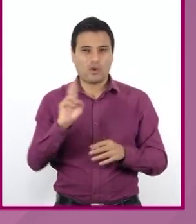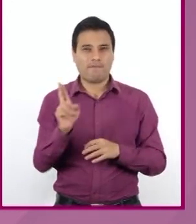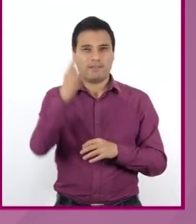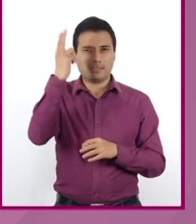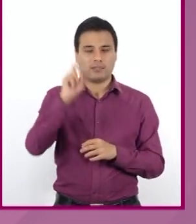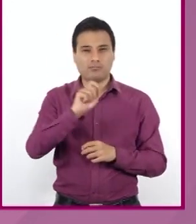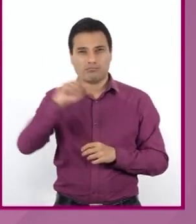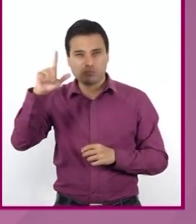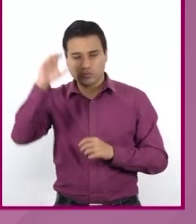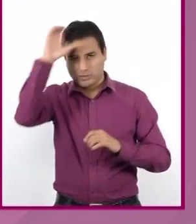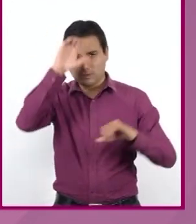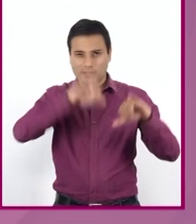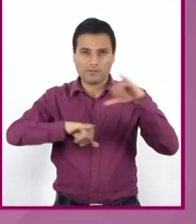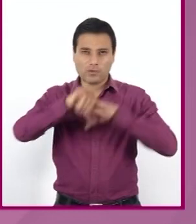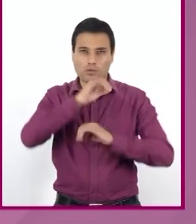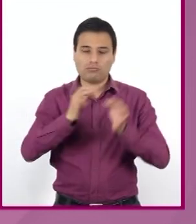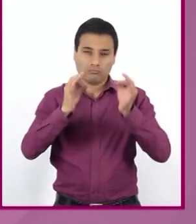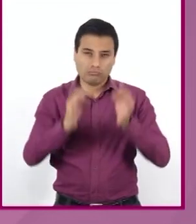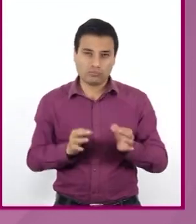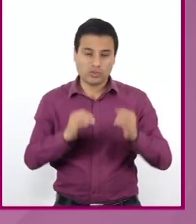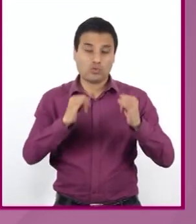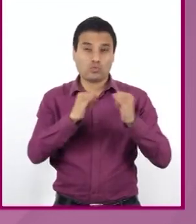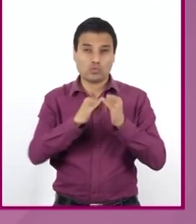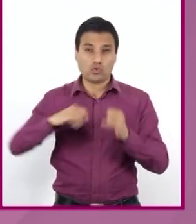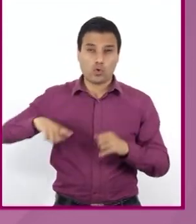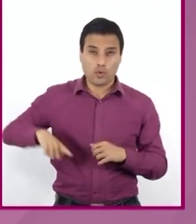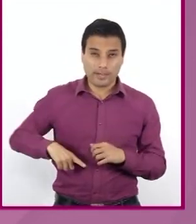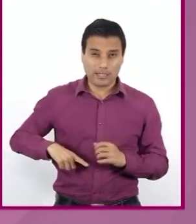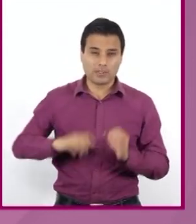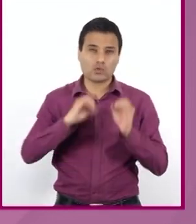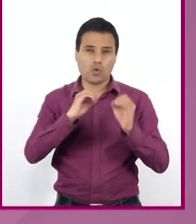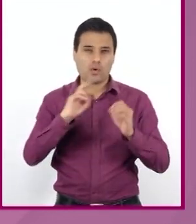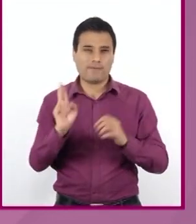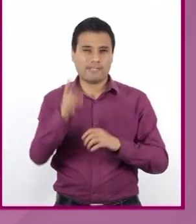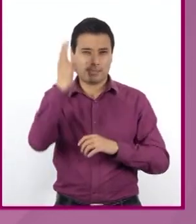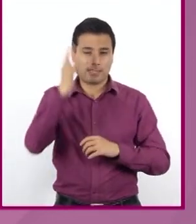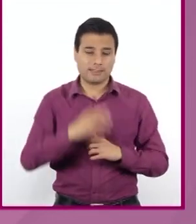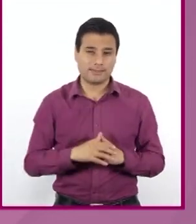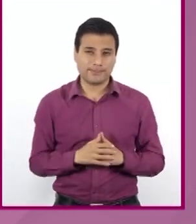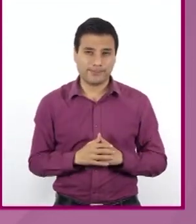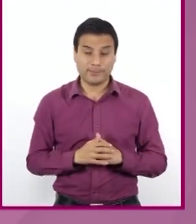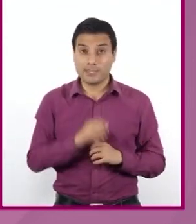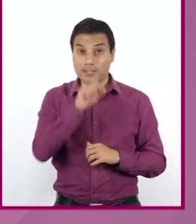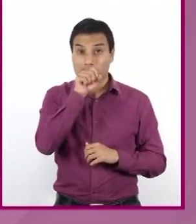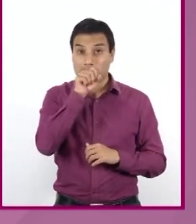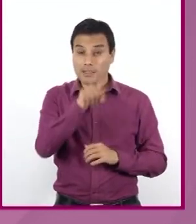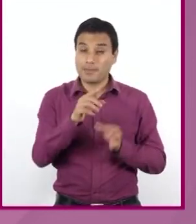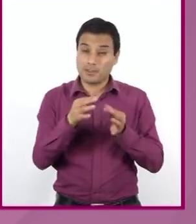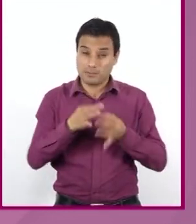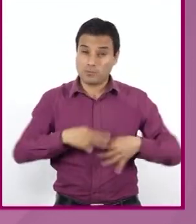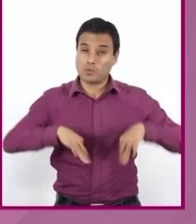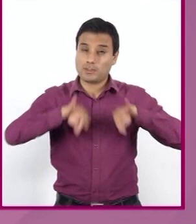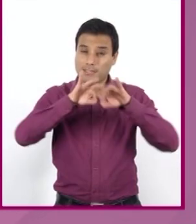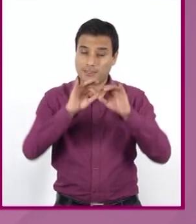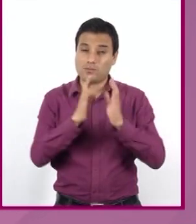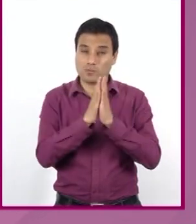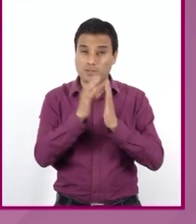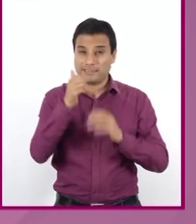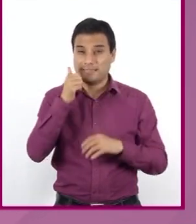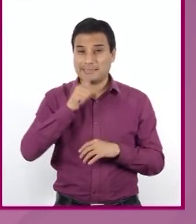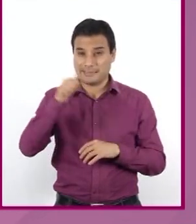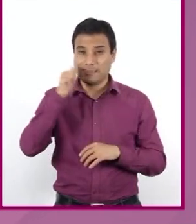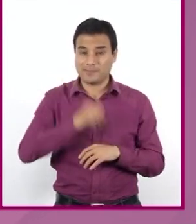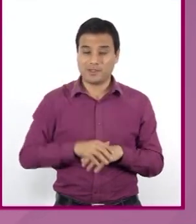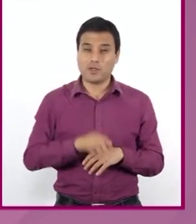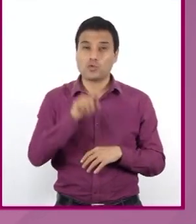y científico, instituciones gubernamentales o universidades. También es importante que hagamos una evaluación